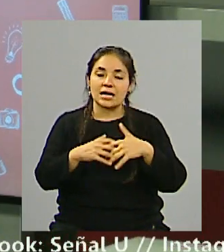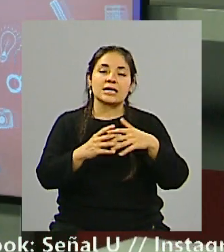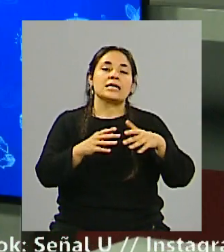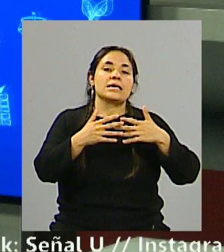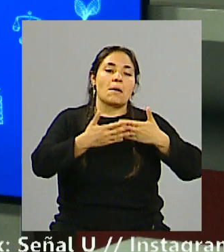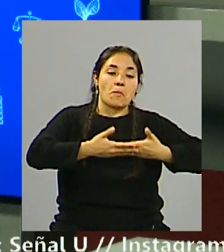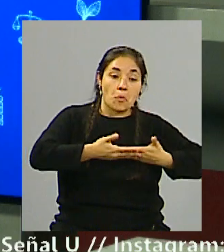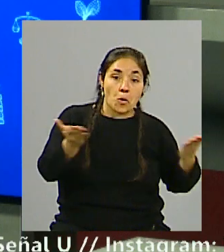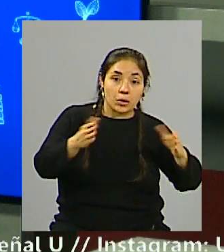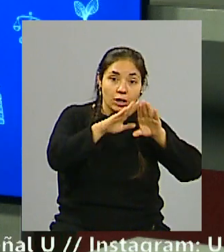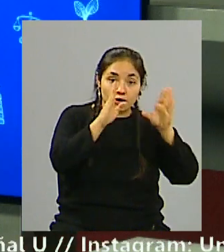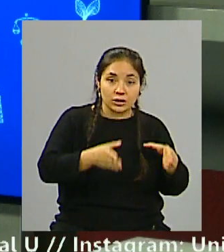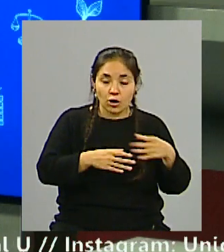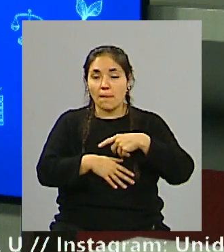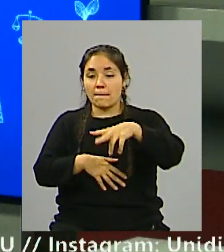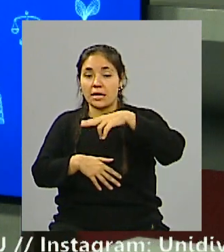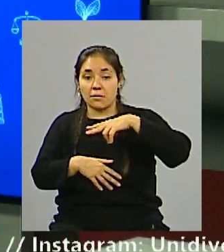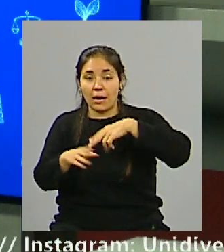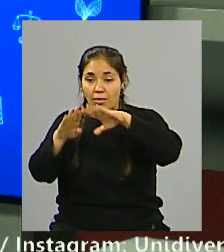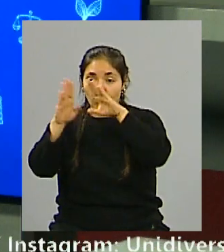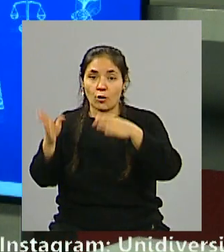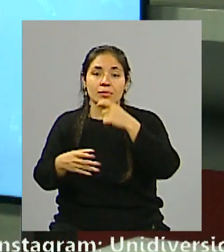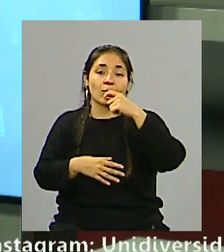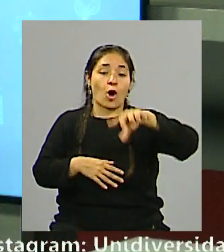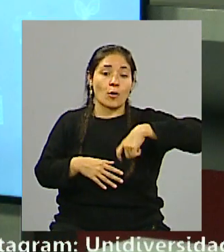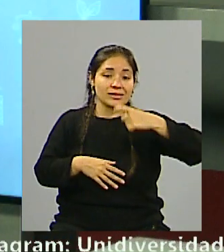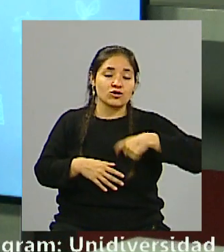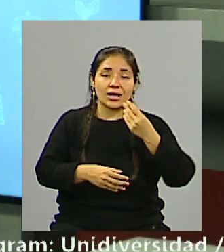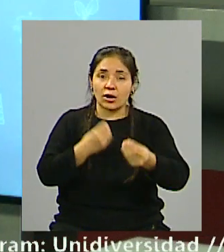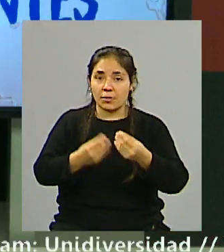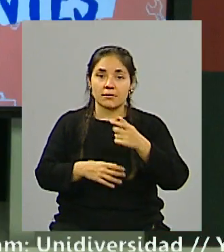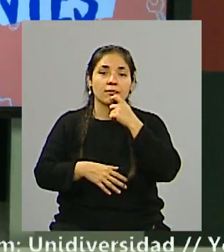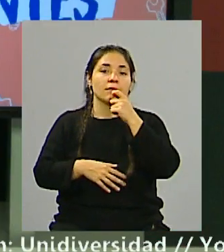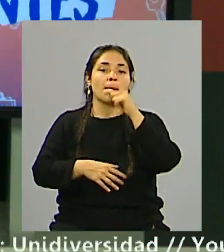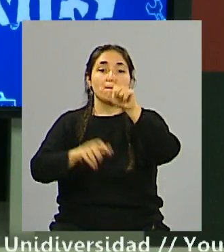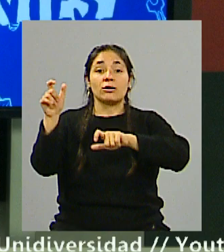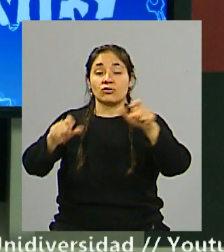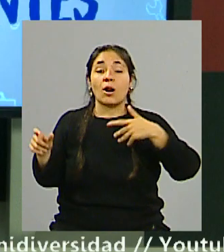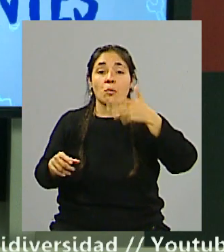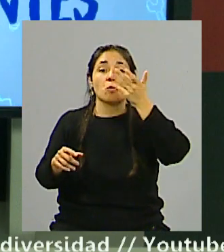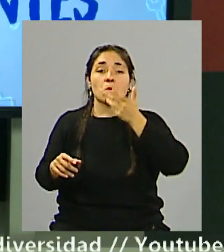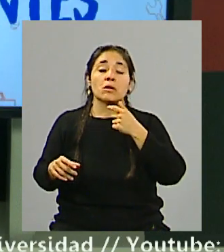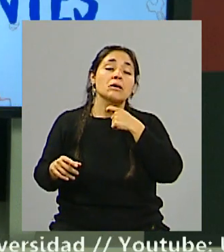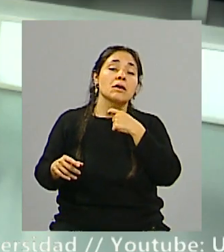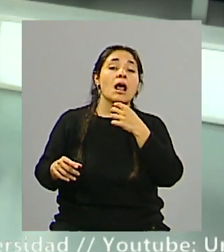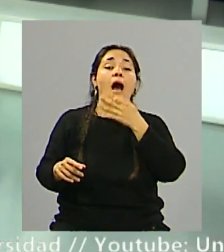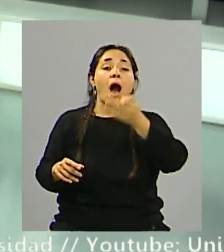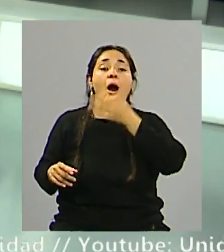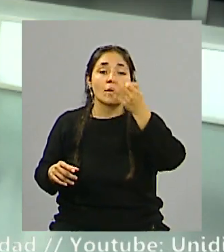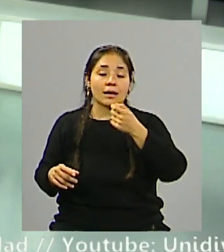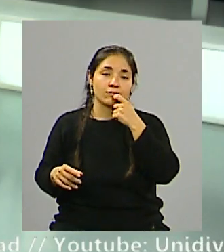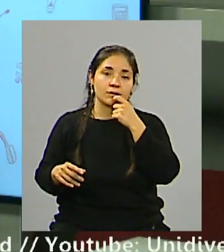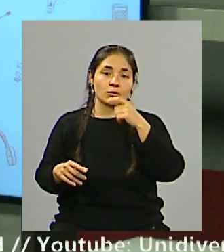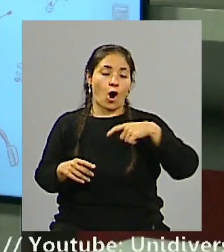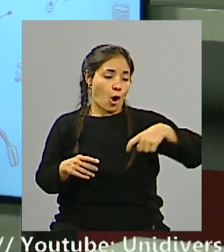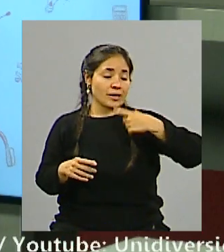el sector privado? ¿Cómo es el trato en las obras sociales? De pronto la gente decide hablar de estos temas cuando porque muchos dirán, bueno, tengo una muy